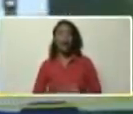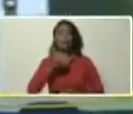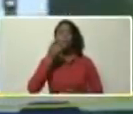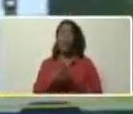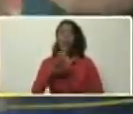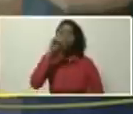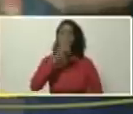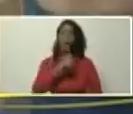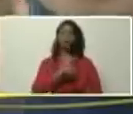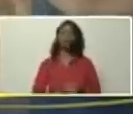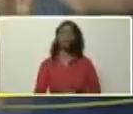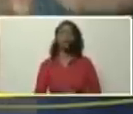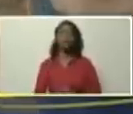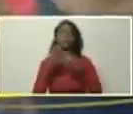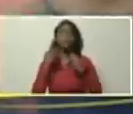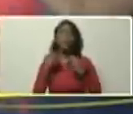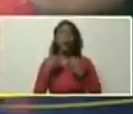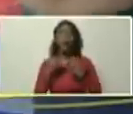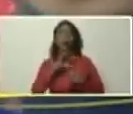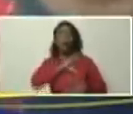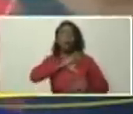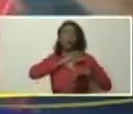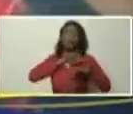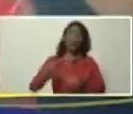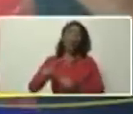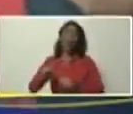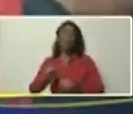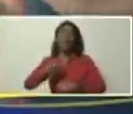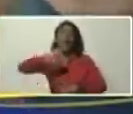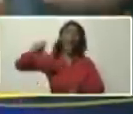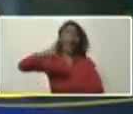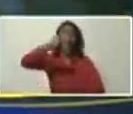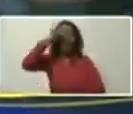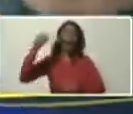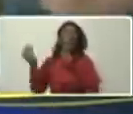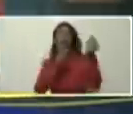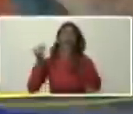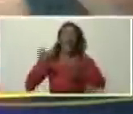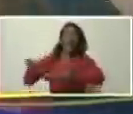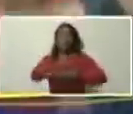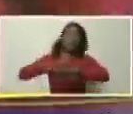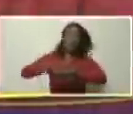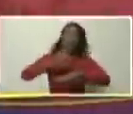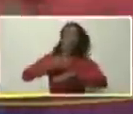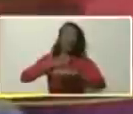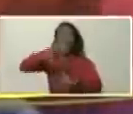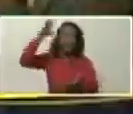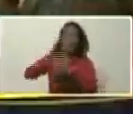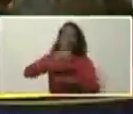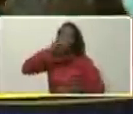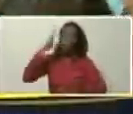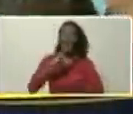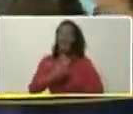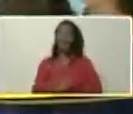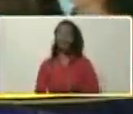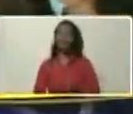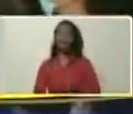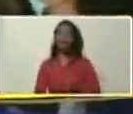próximo año para la toma de posesión de Jorge Arriaza como gobernador del estado